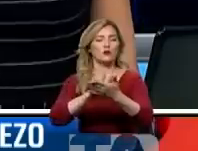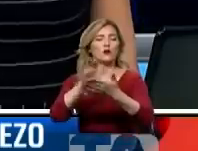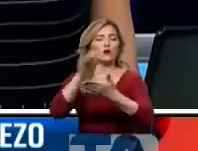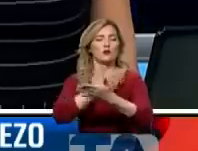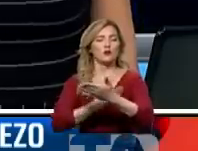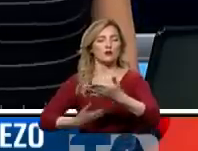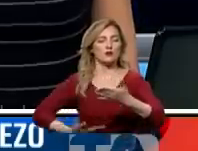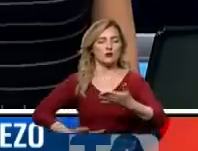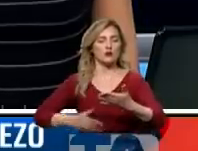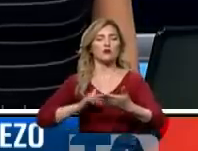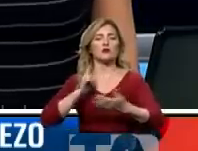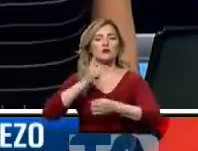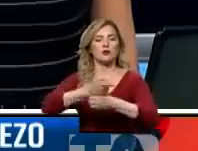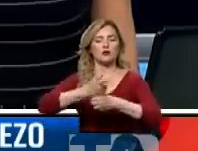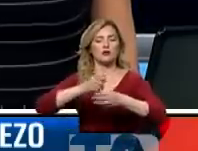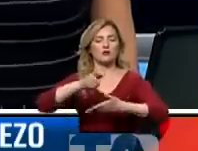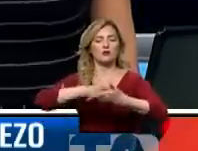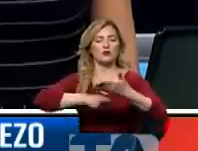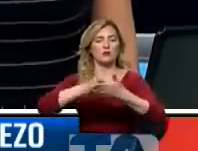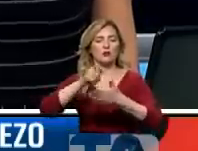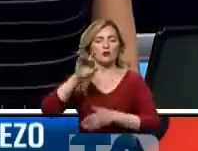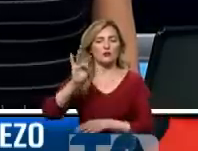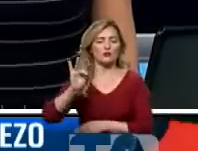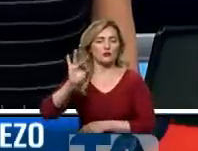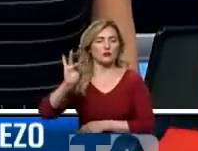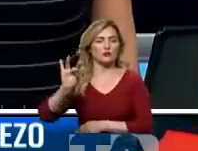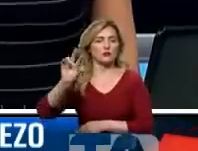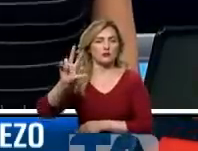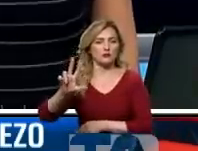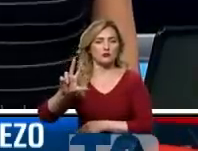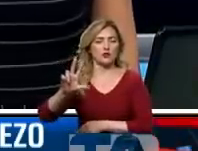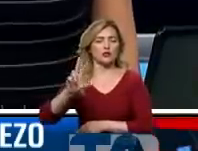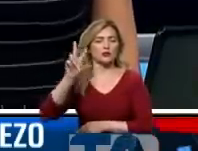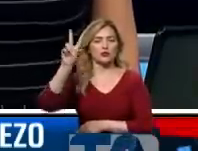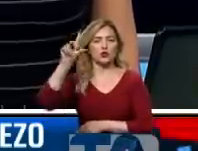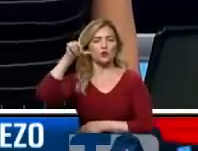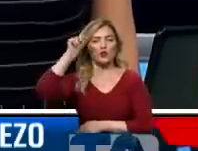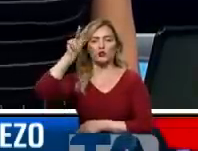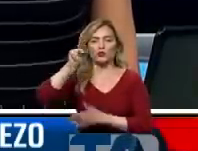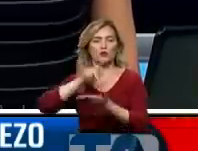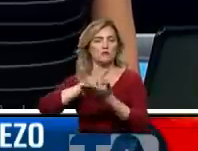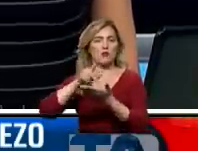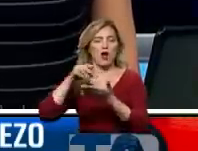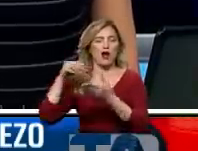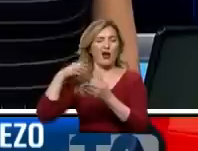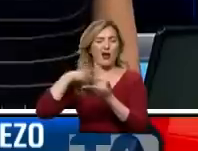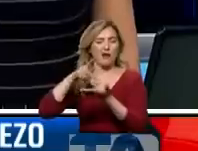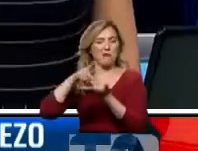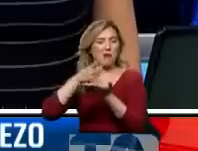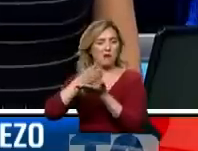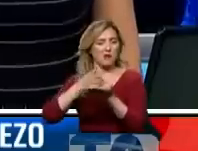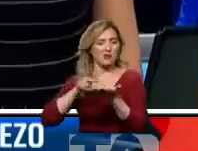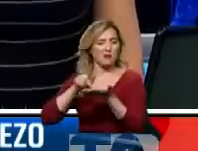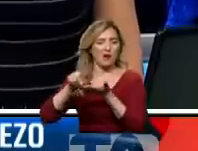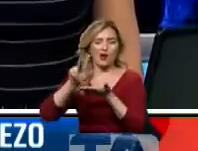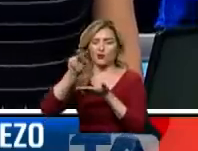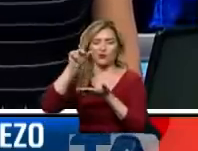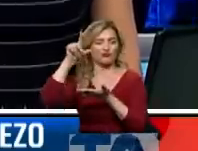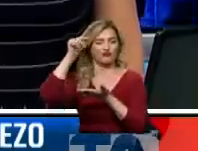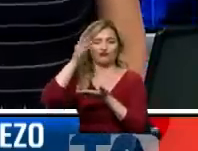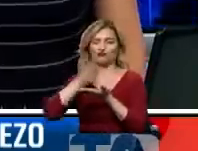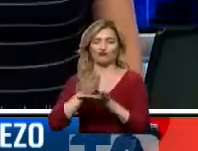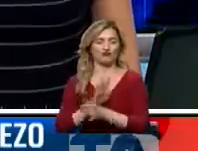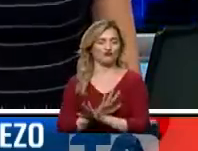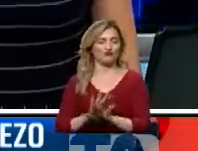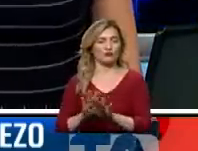ejecutivo 883 que elimina el subsidio a los combustibles. Hola, Liz. Hola, Milton. Amigos, buenas